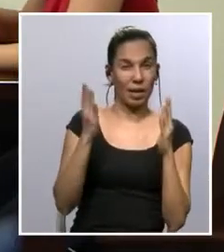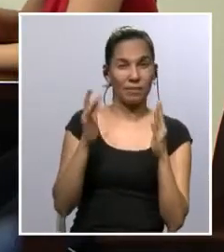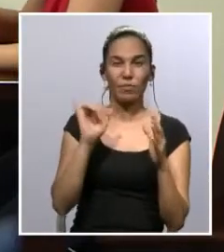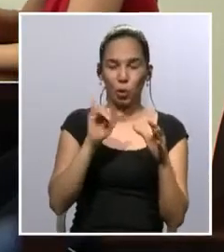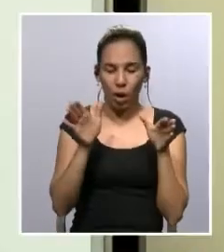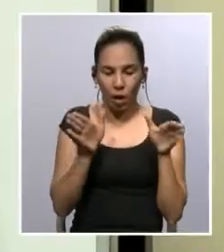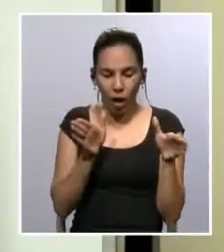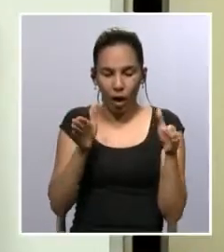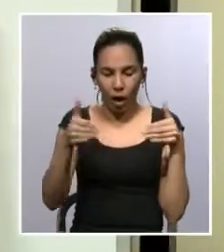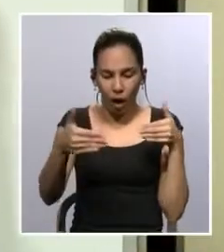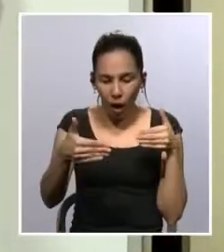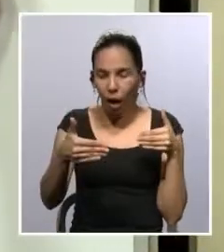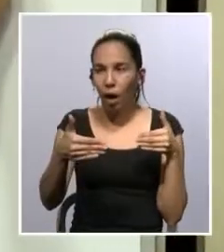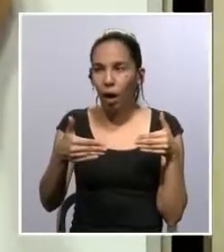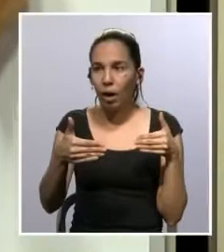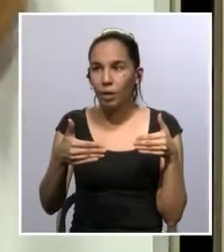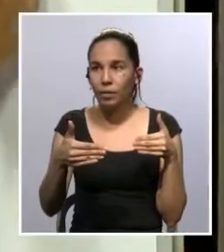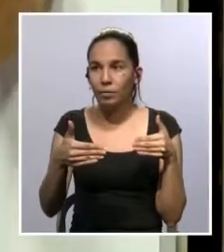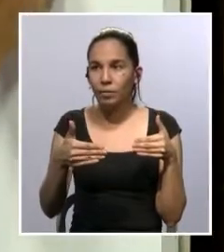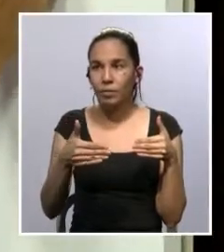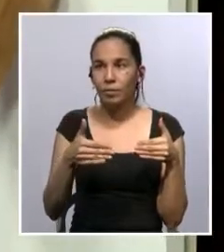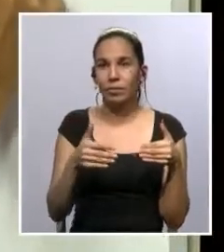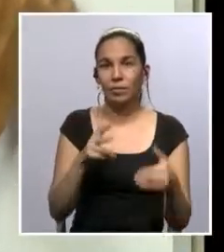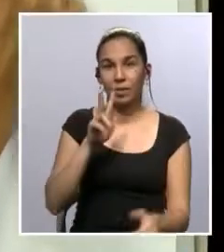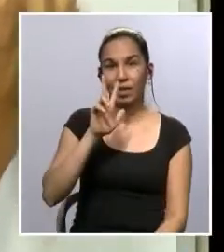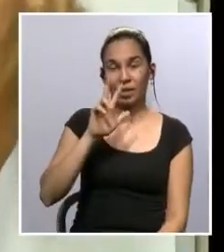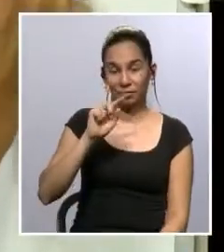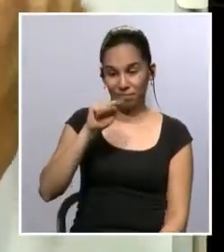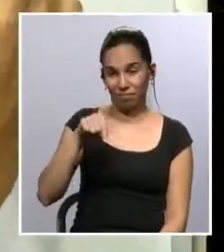cajita de...